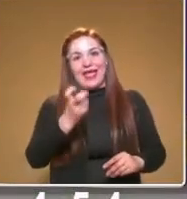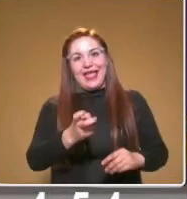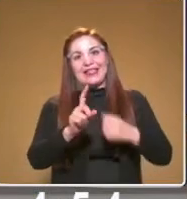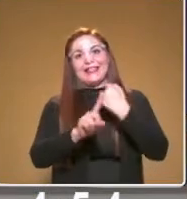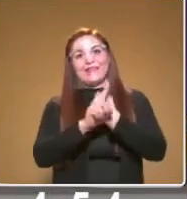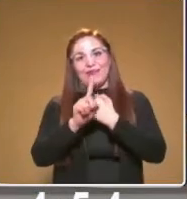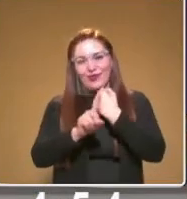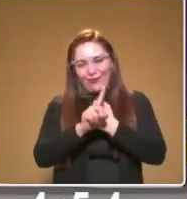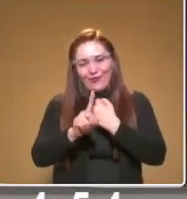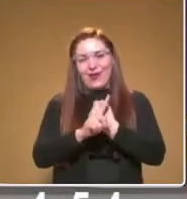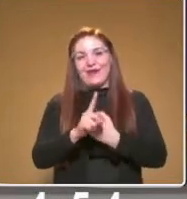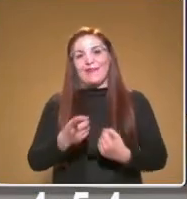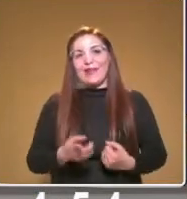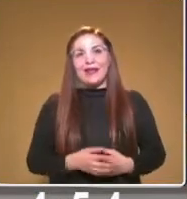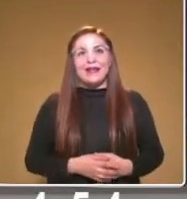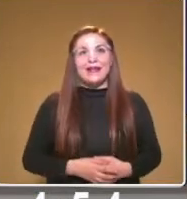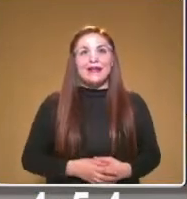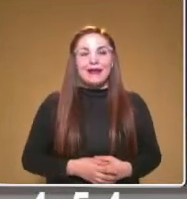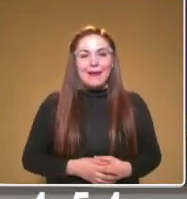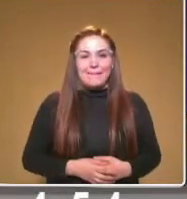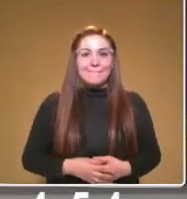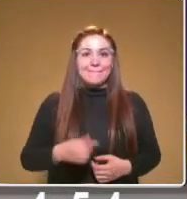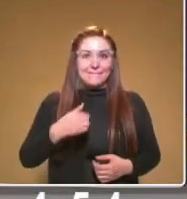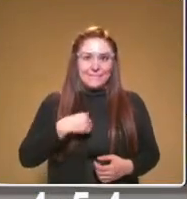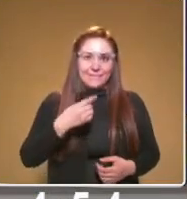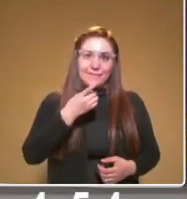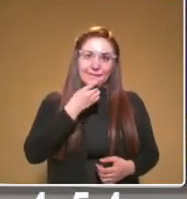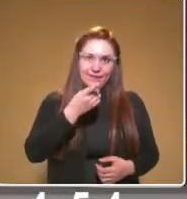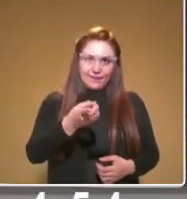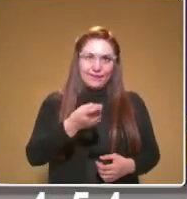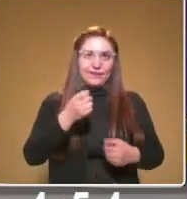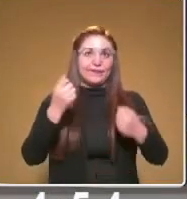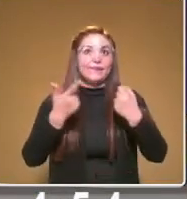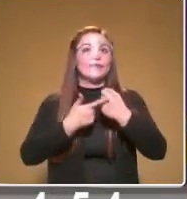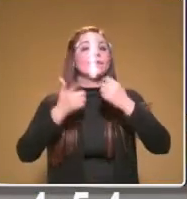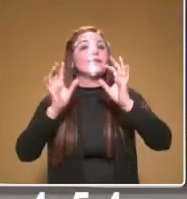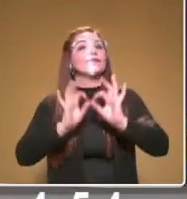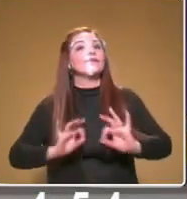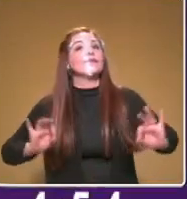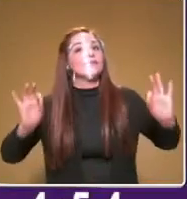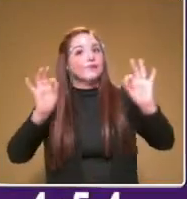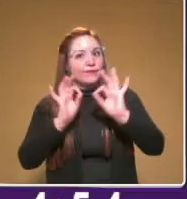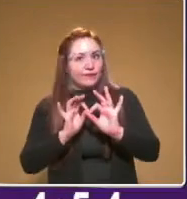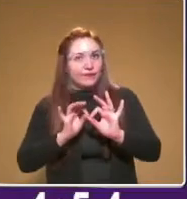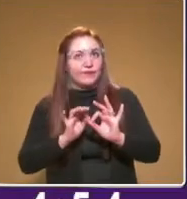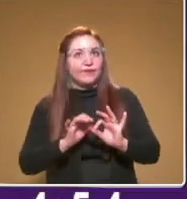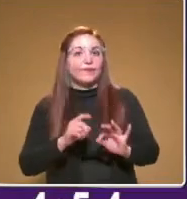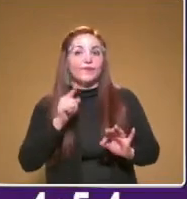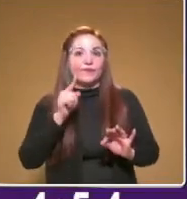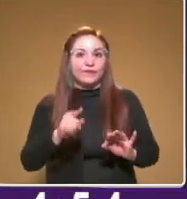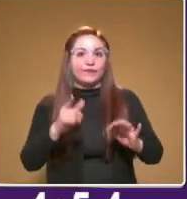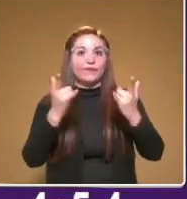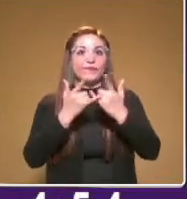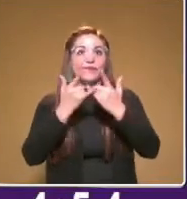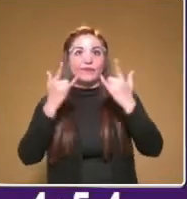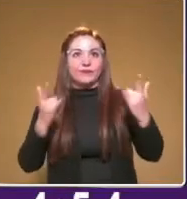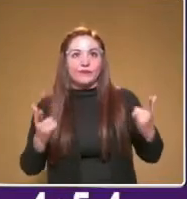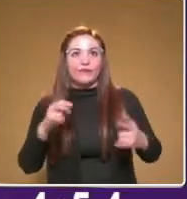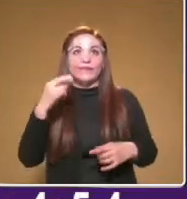trae consecuencias. Y déjame decirte algo muy importante de esto. Hay un momento en esta historia que se